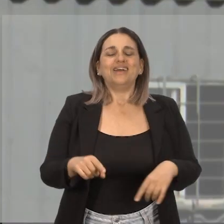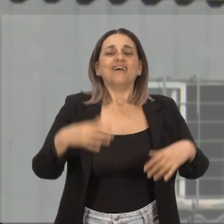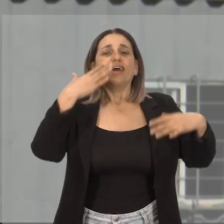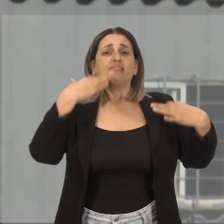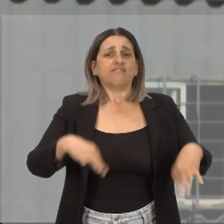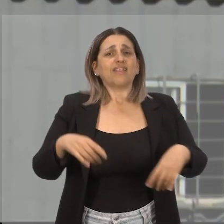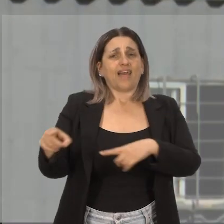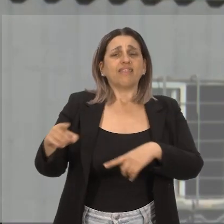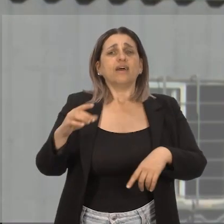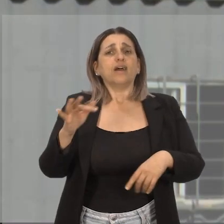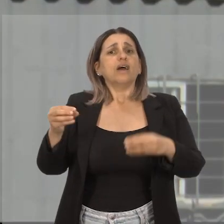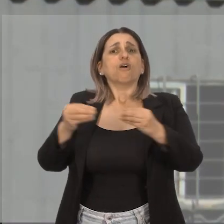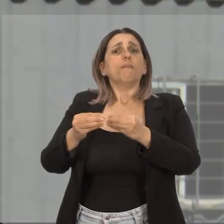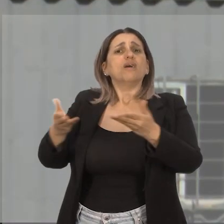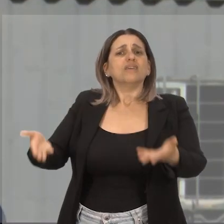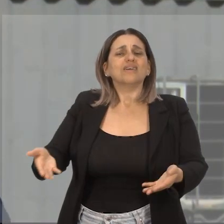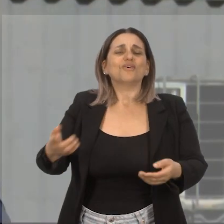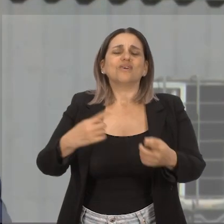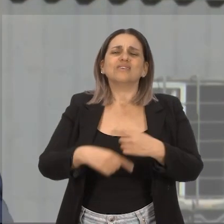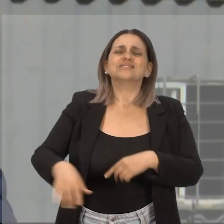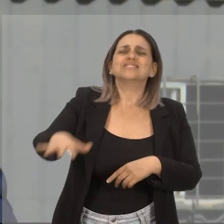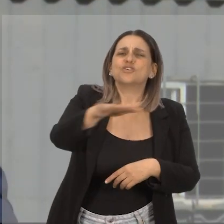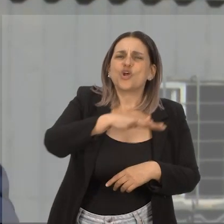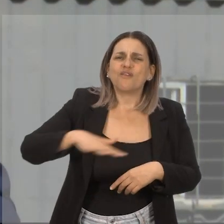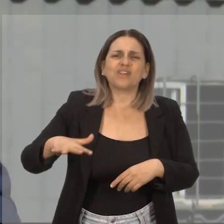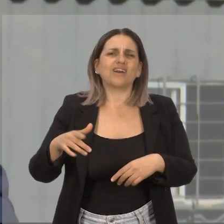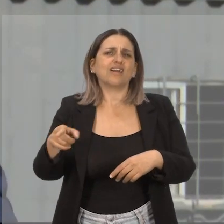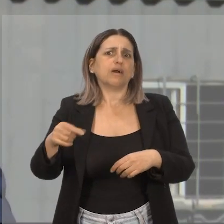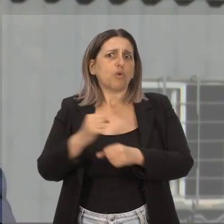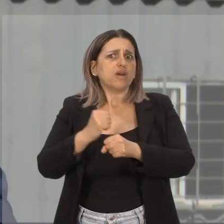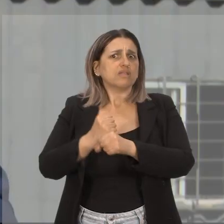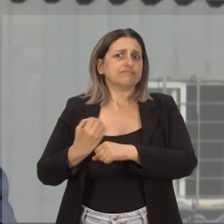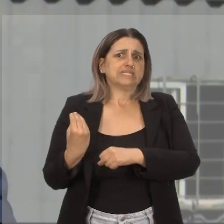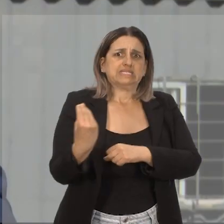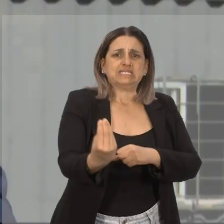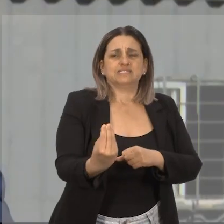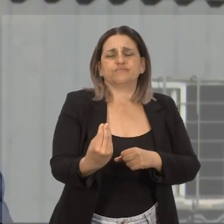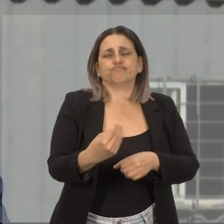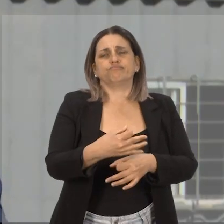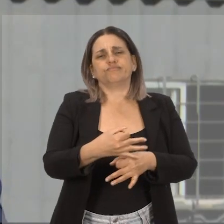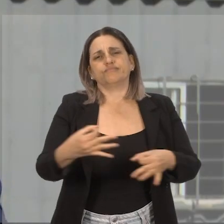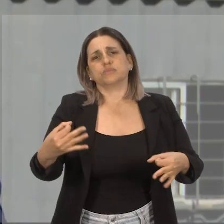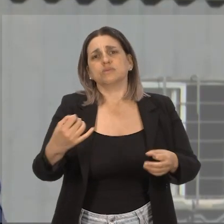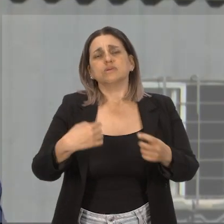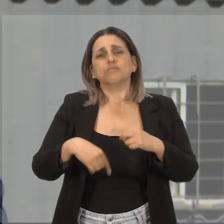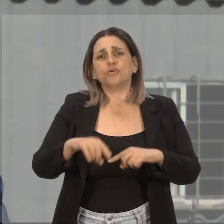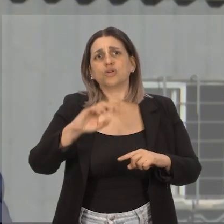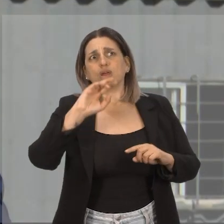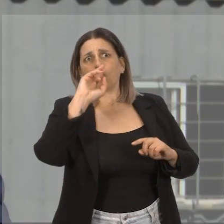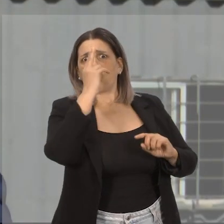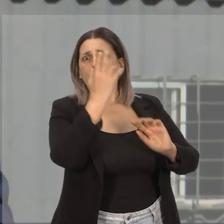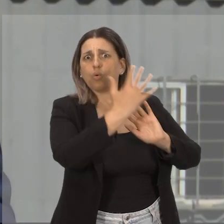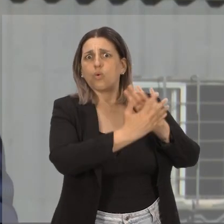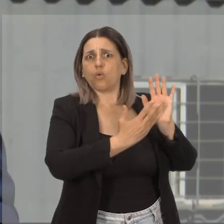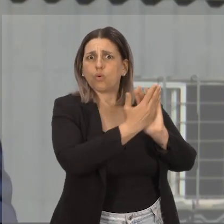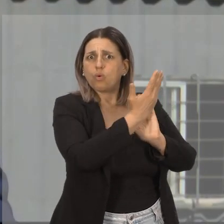Y en realidad, Francisco, es un privilegio ser permisario de una zona franca, porque hay mucha gente a lo largo y